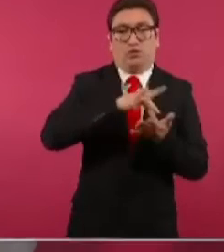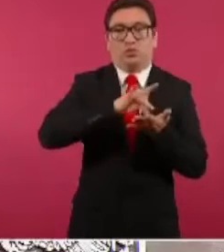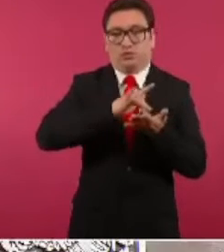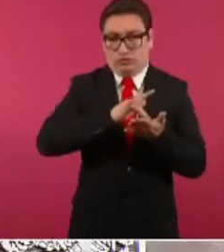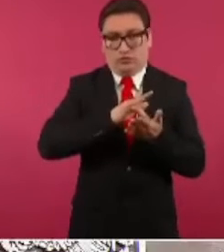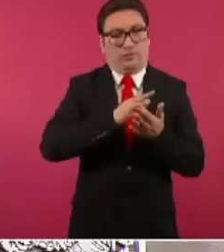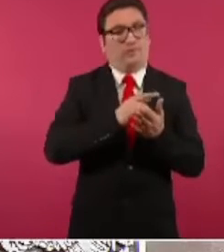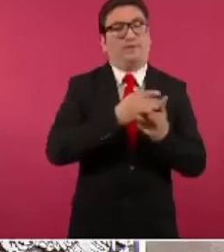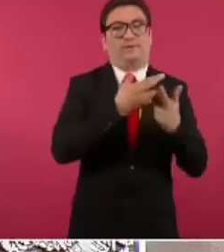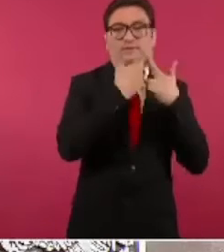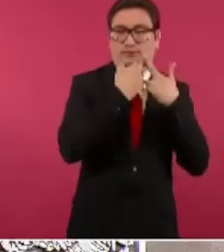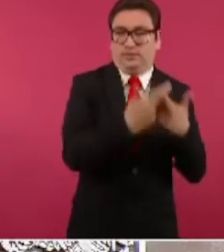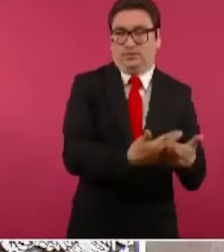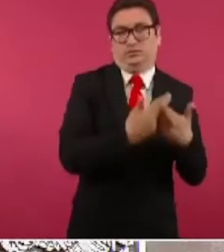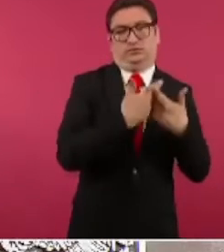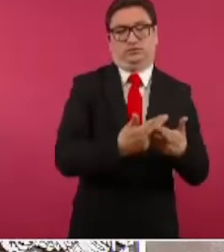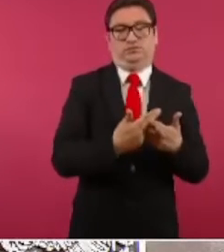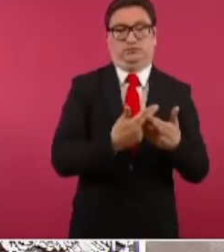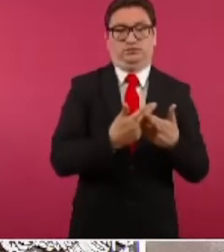que no falten